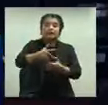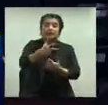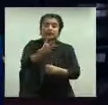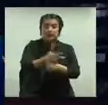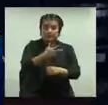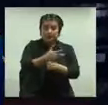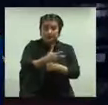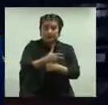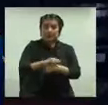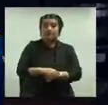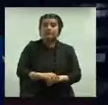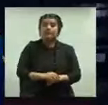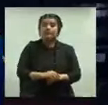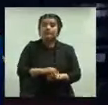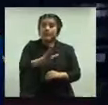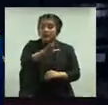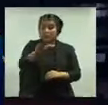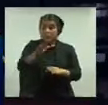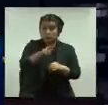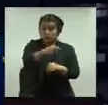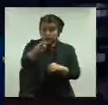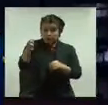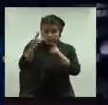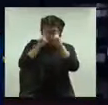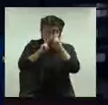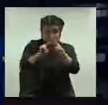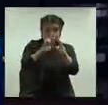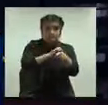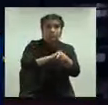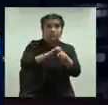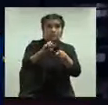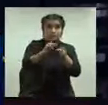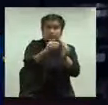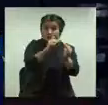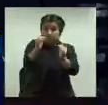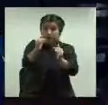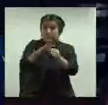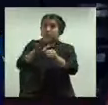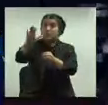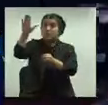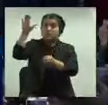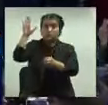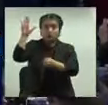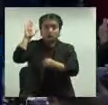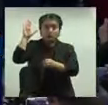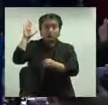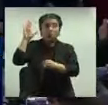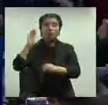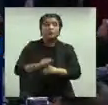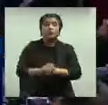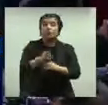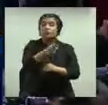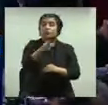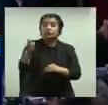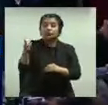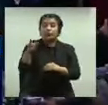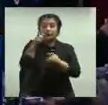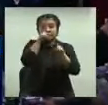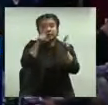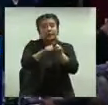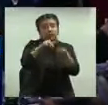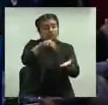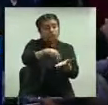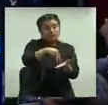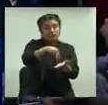de Guatemala? Les solicito, respetables profesionales, levantar su mano derecha y a los